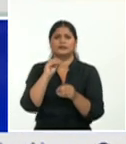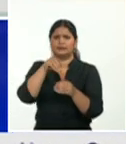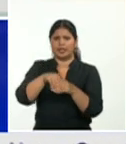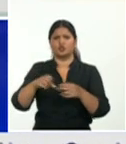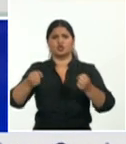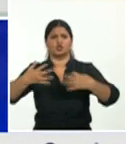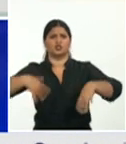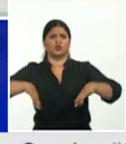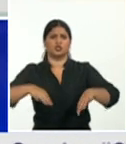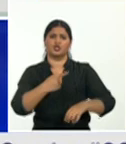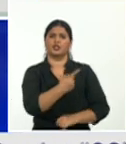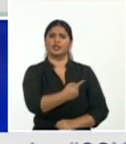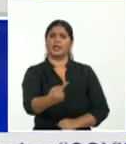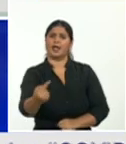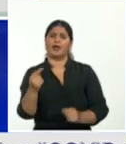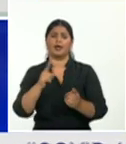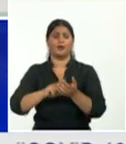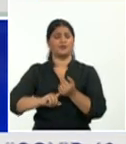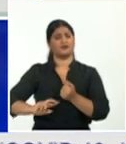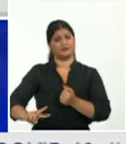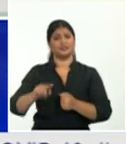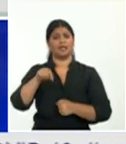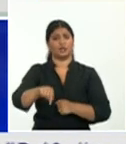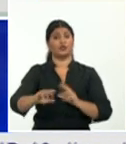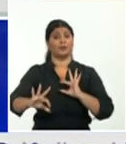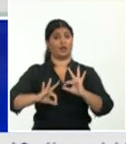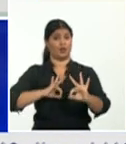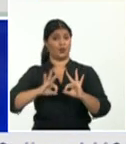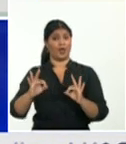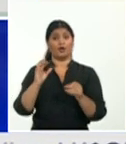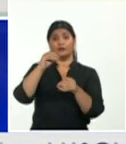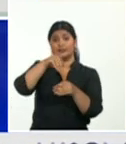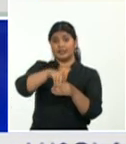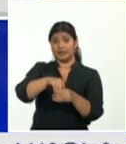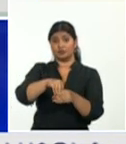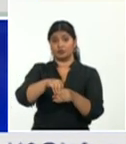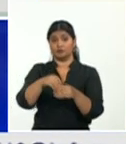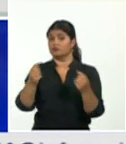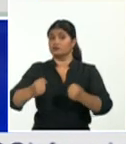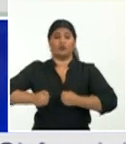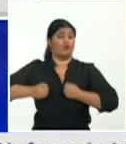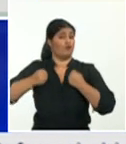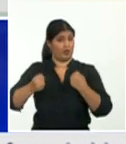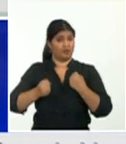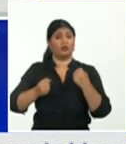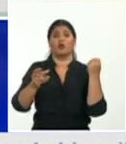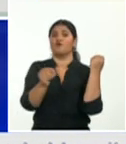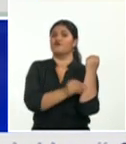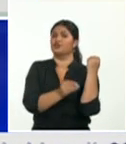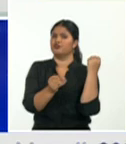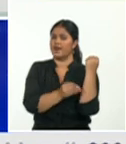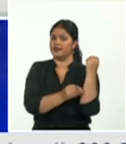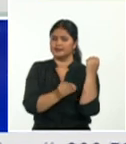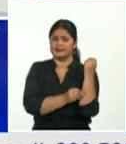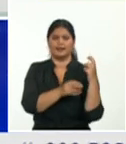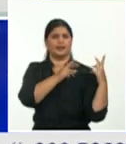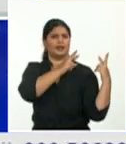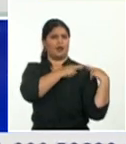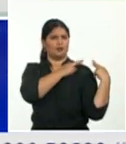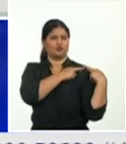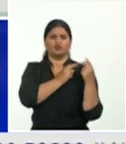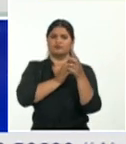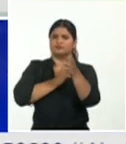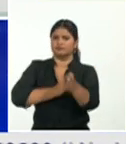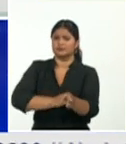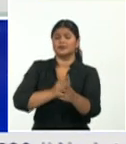que incrementar todavía un poco más, exigir un poco más la autorresponsabilidad esa que